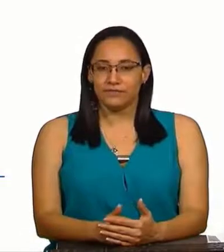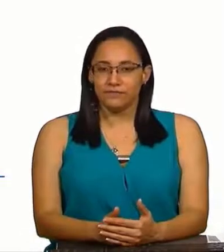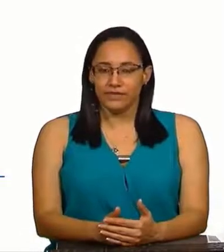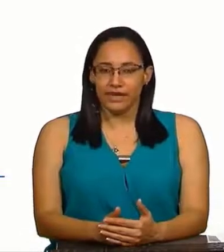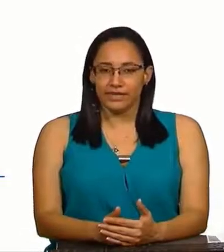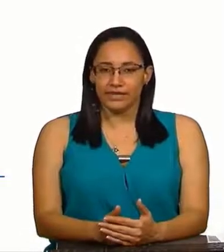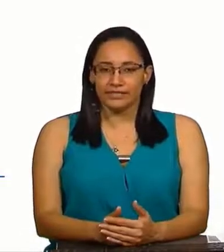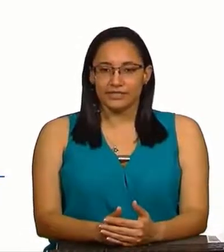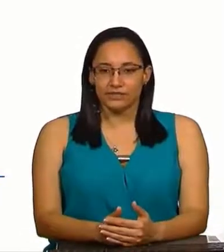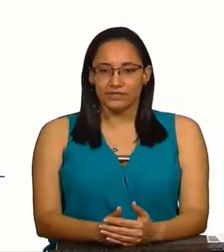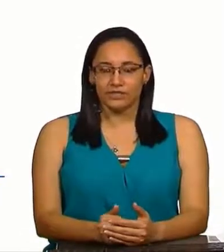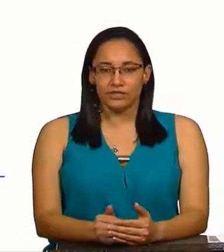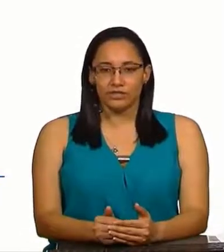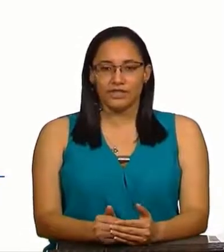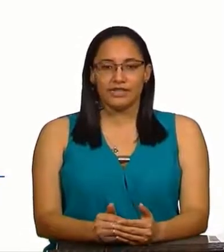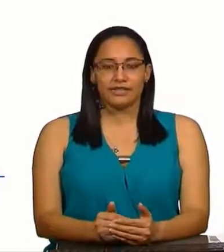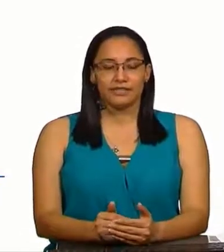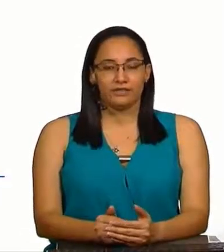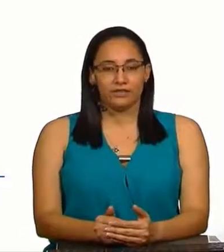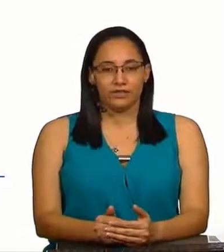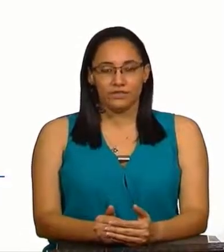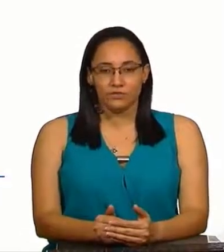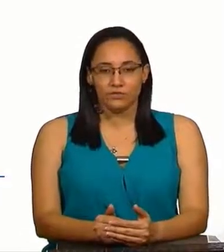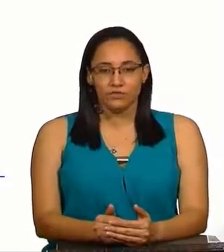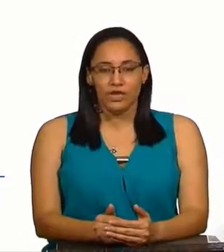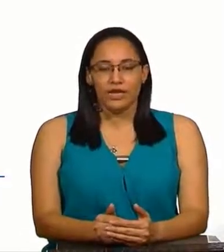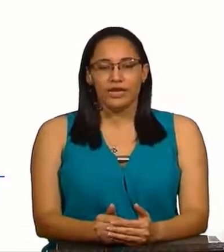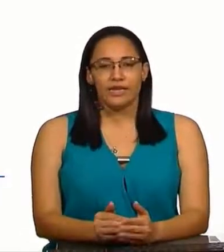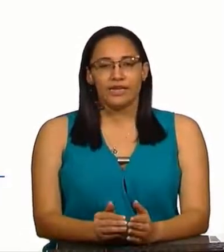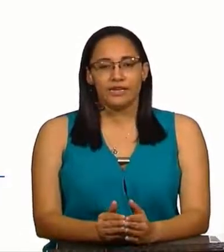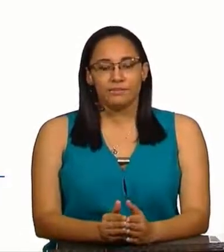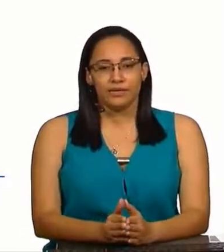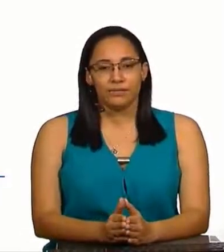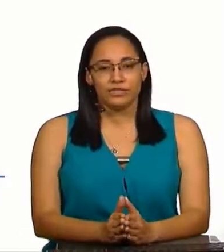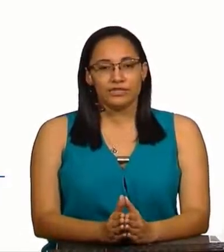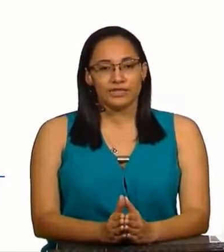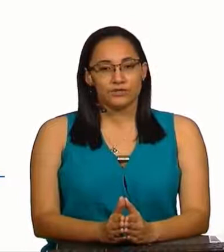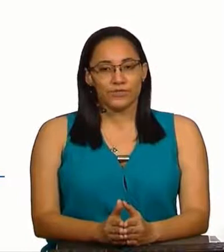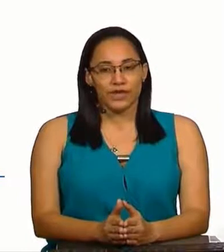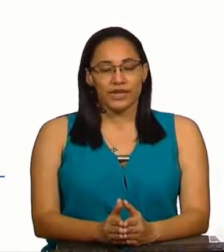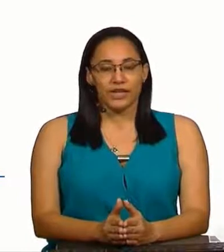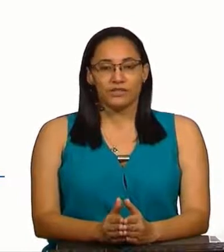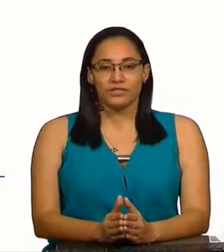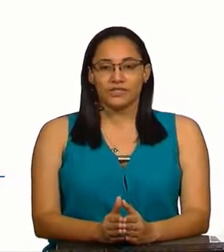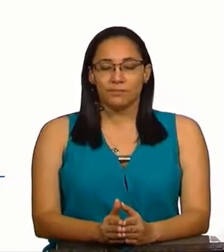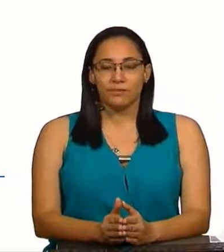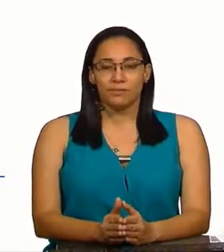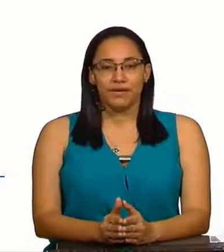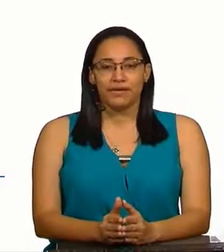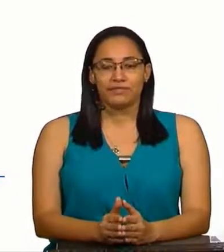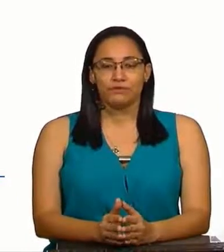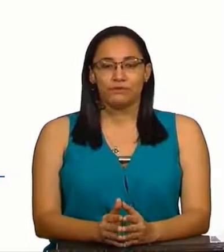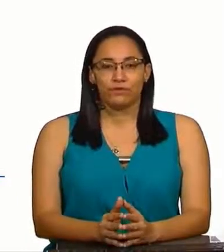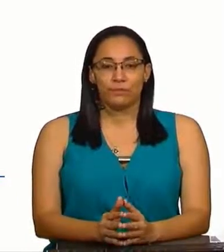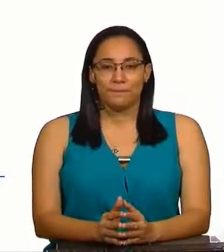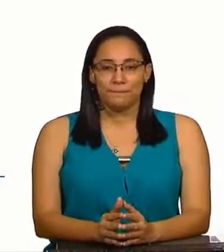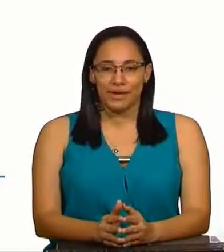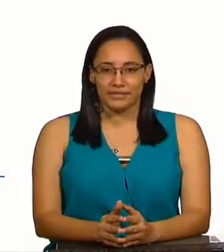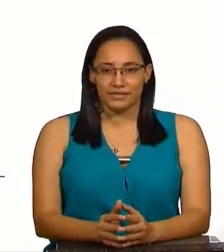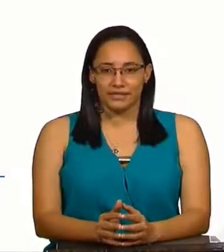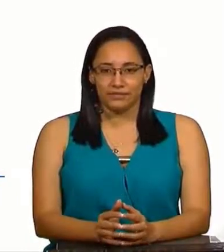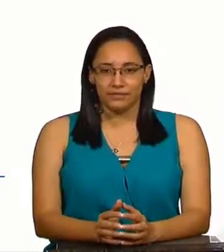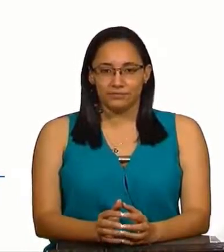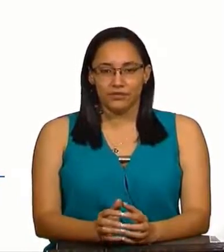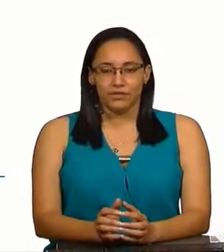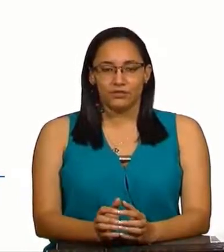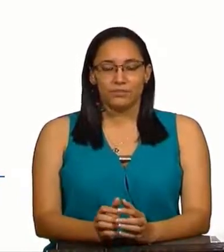ustedes se fijan en esta oración y en la anterior que vimos, el verbo está subrayado y siempre va a ir en su forma